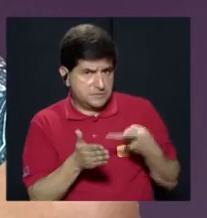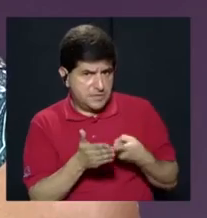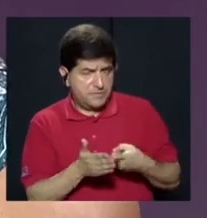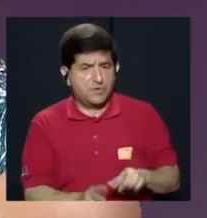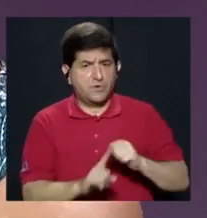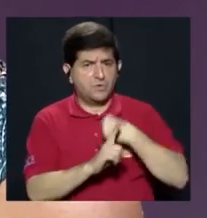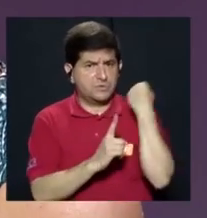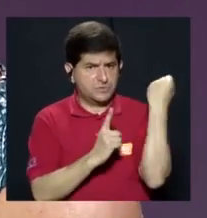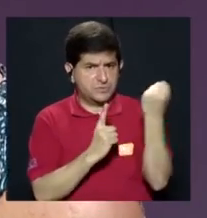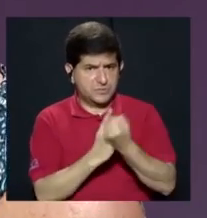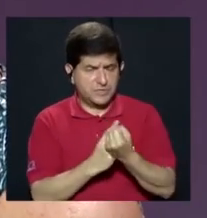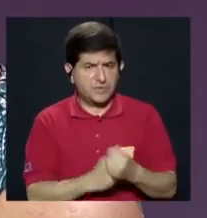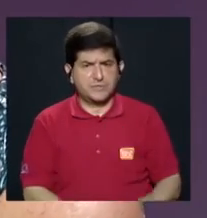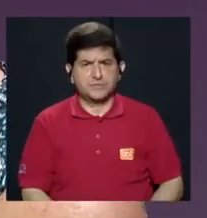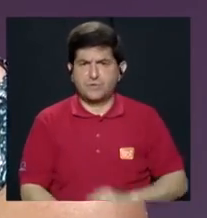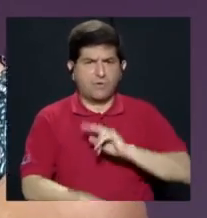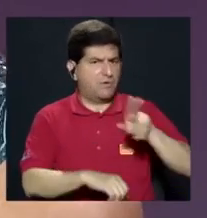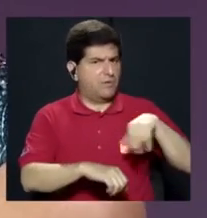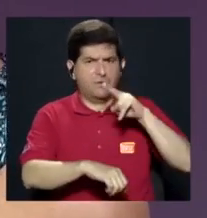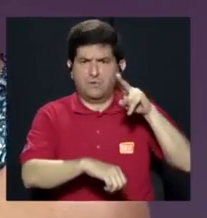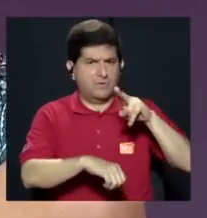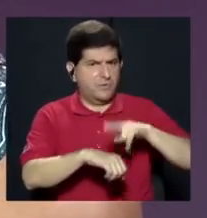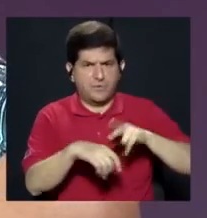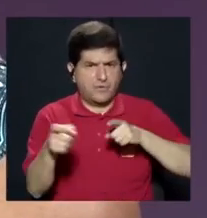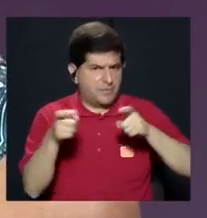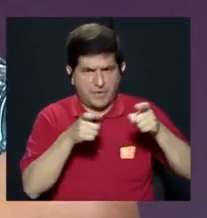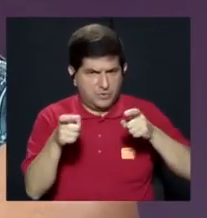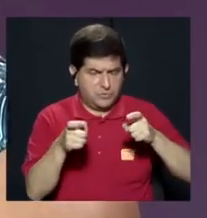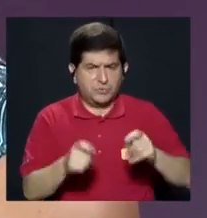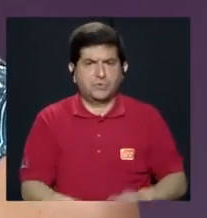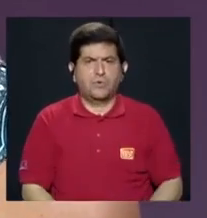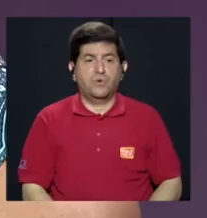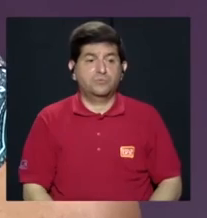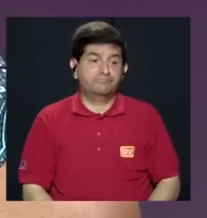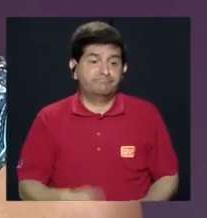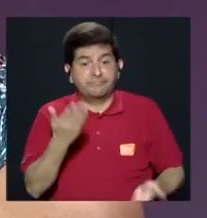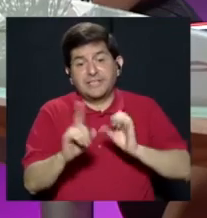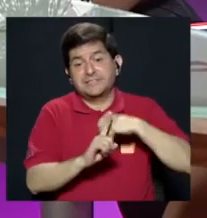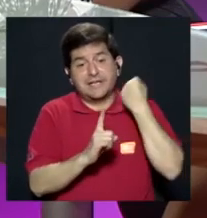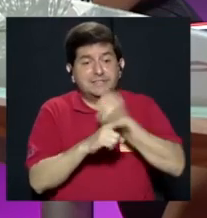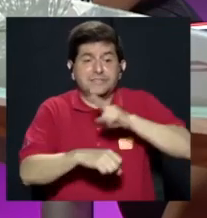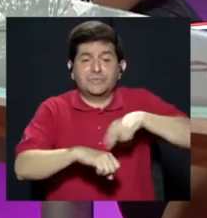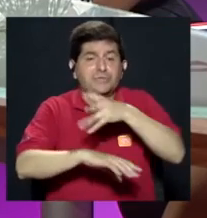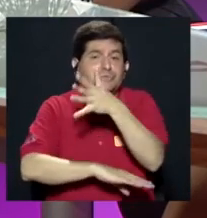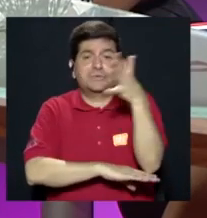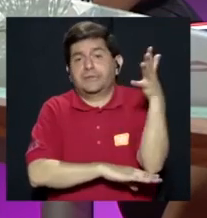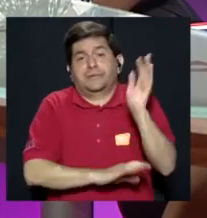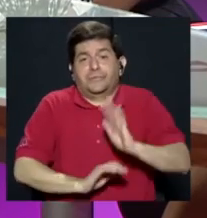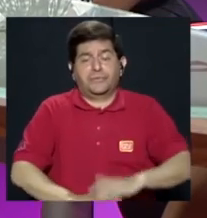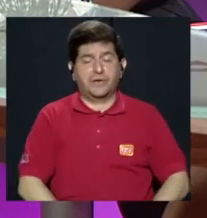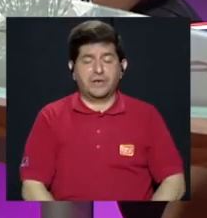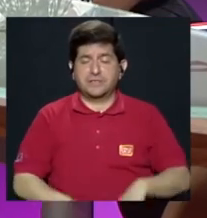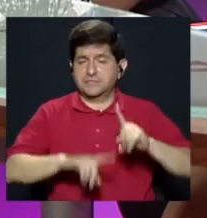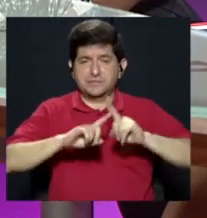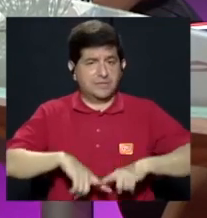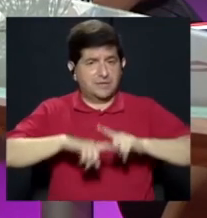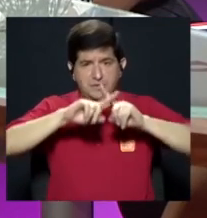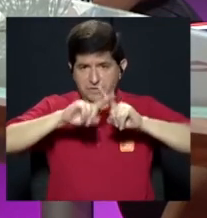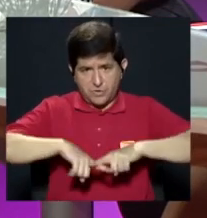una situación fuera de todo control, algo que la naturaleza misma hizo y que no dependía